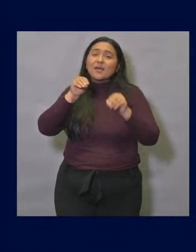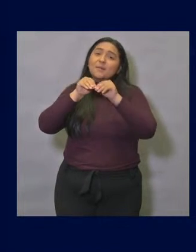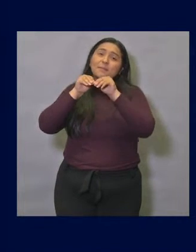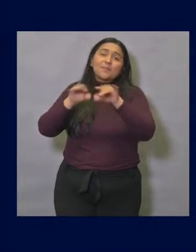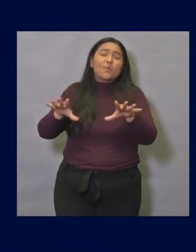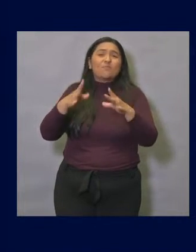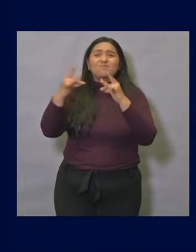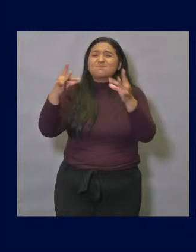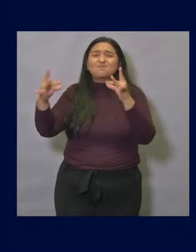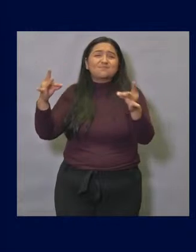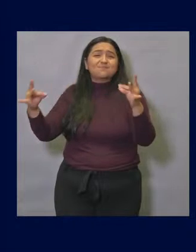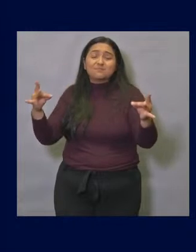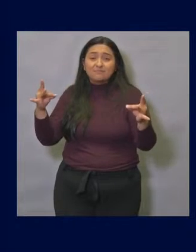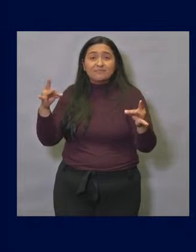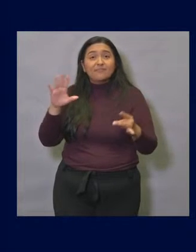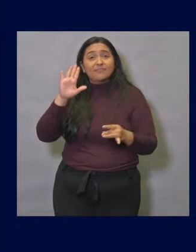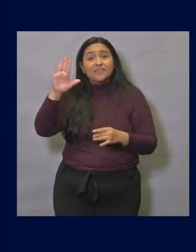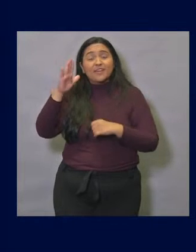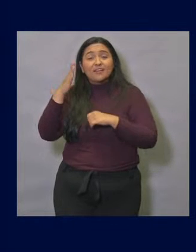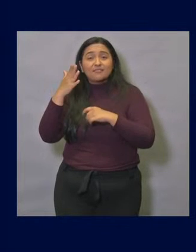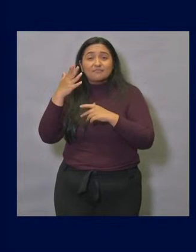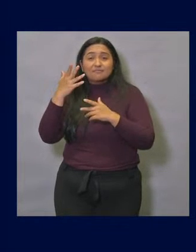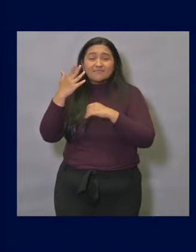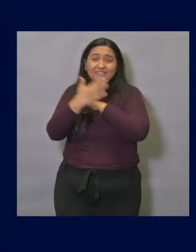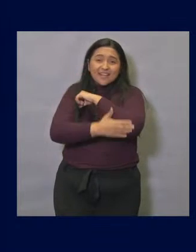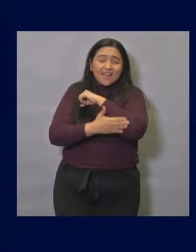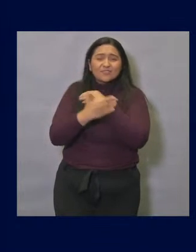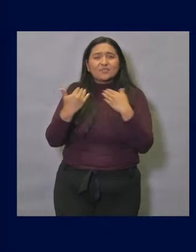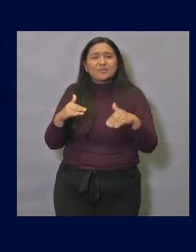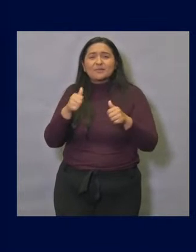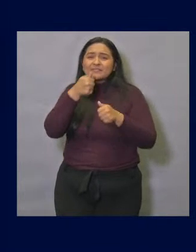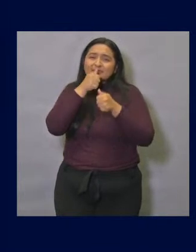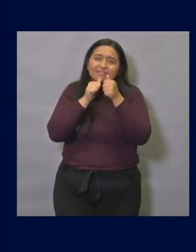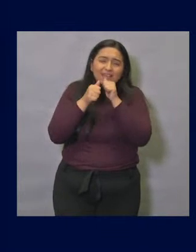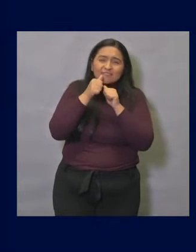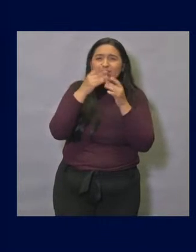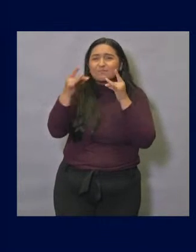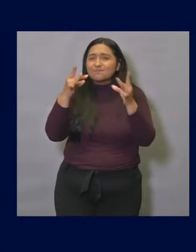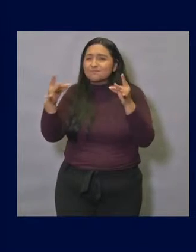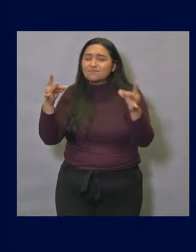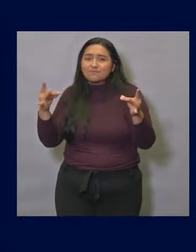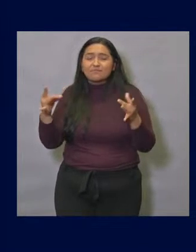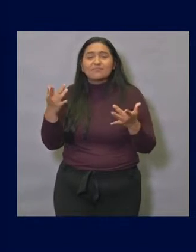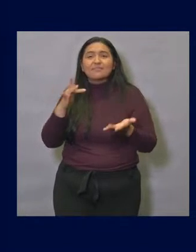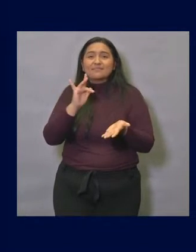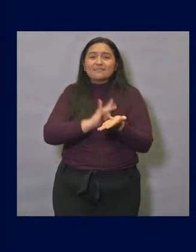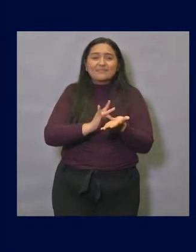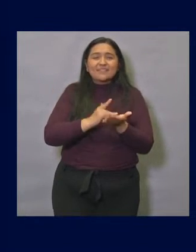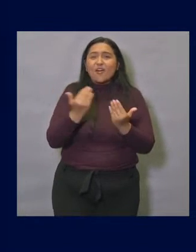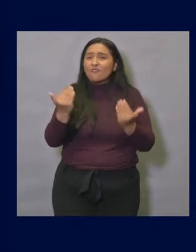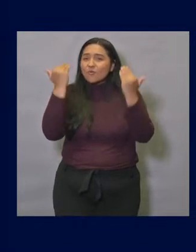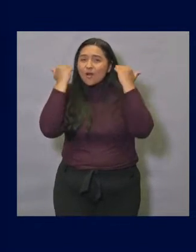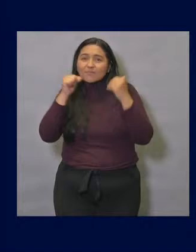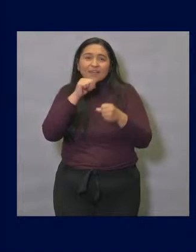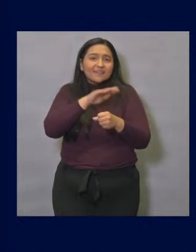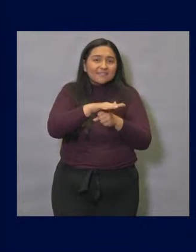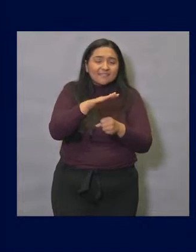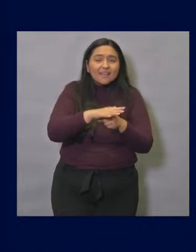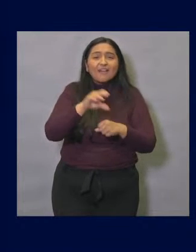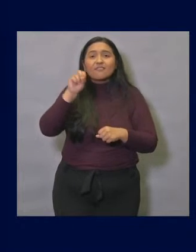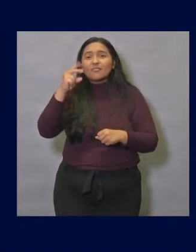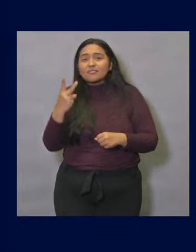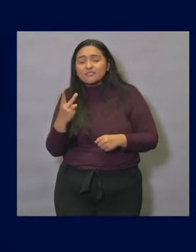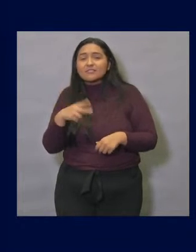y la población del país está sufriendo inmensamente por la abrumadora demanda de atención médica, oxígeno y